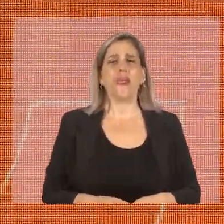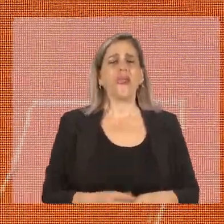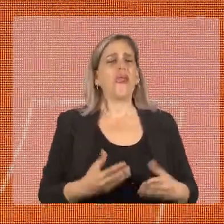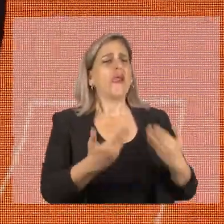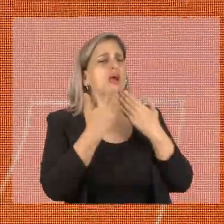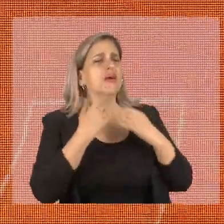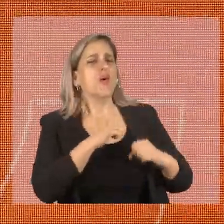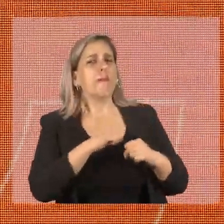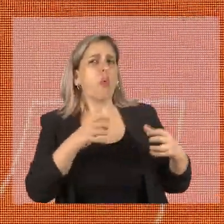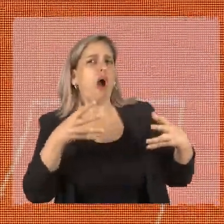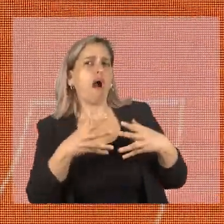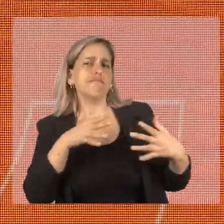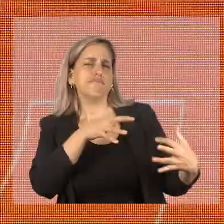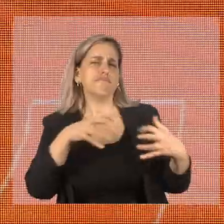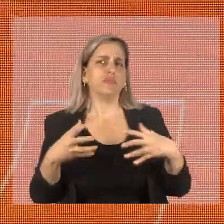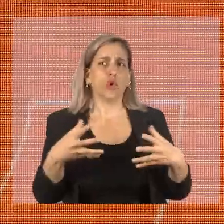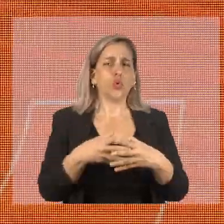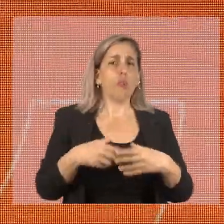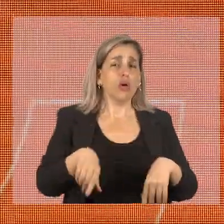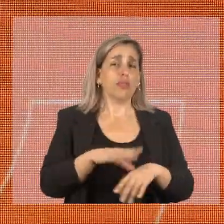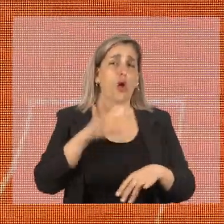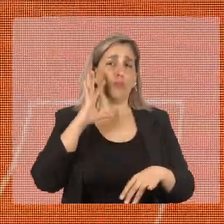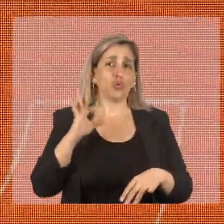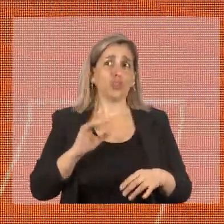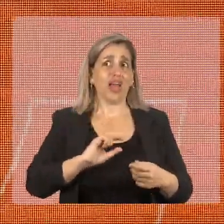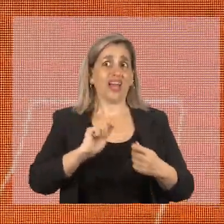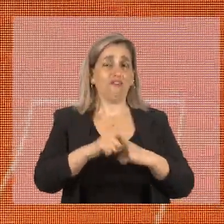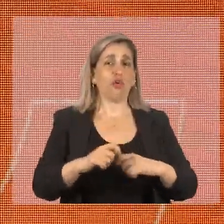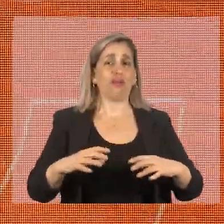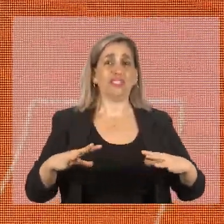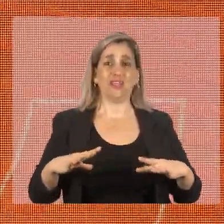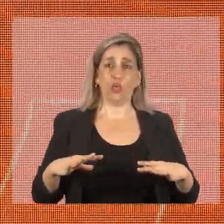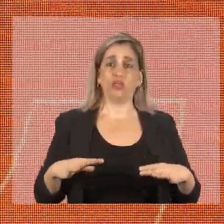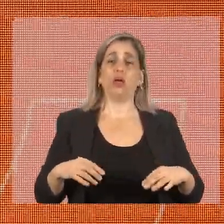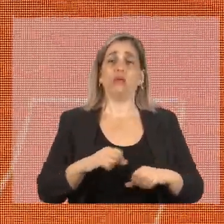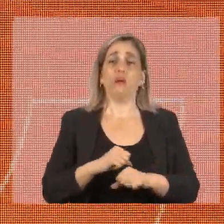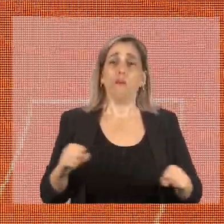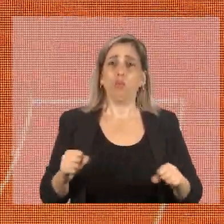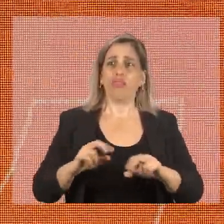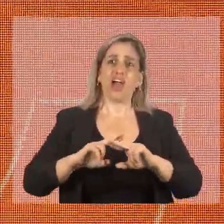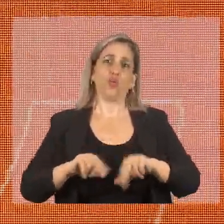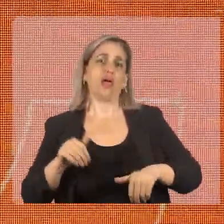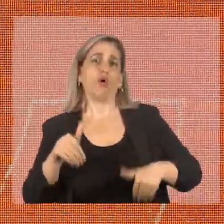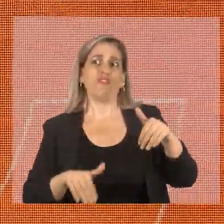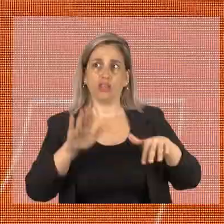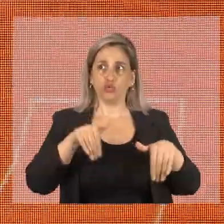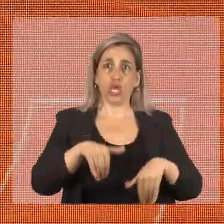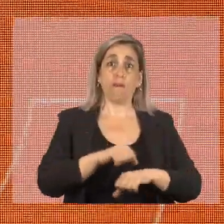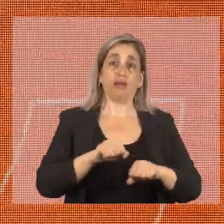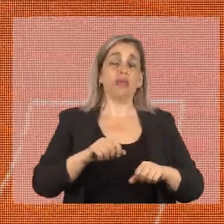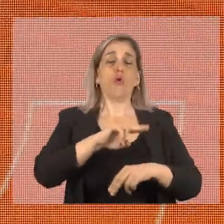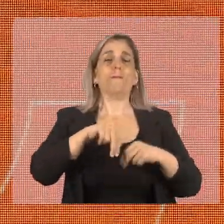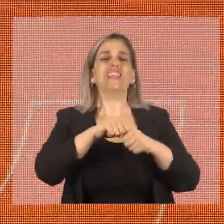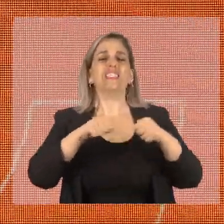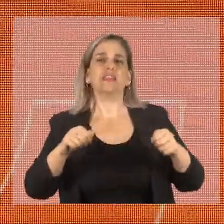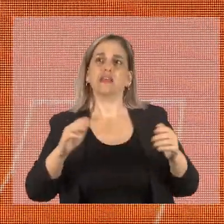de esas pujas de los distintos sectores, bueno, esta posibilidad de que la reforma de la seguridad social pueda verse anulada por este referéndum